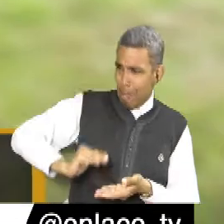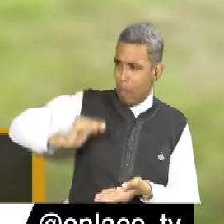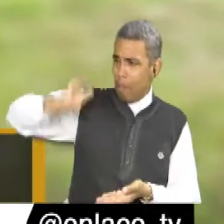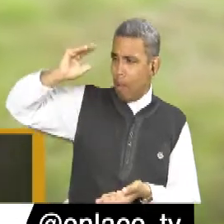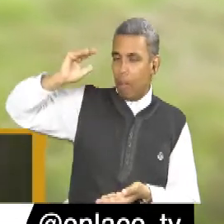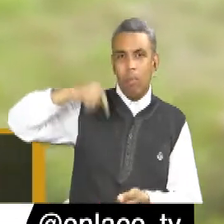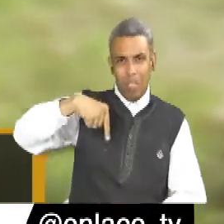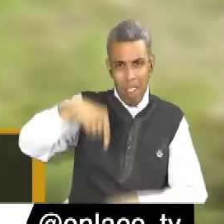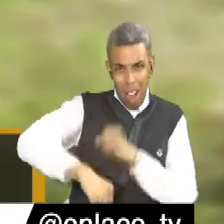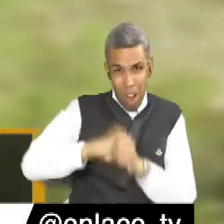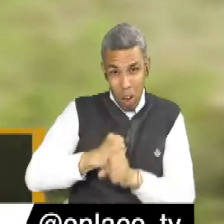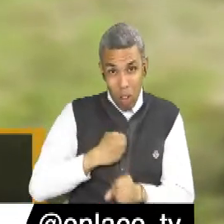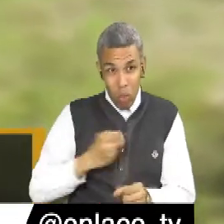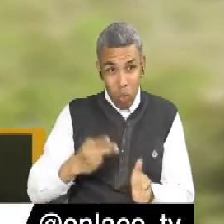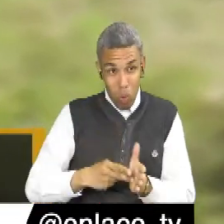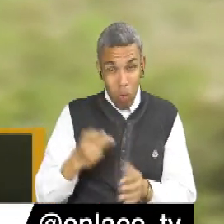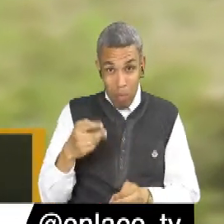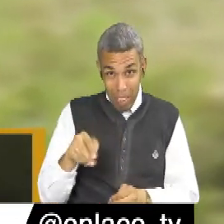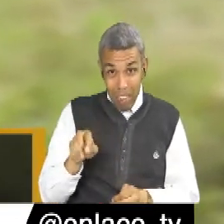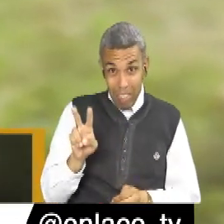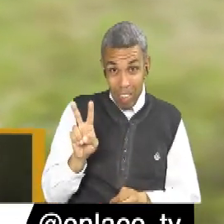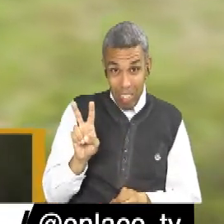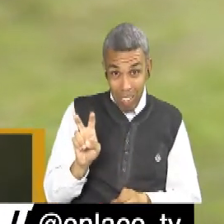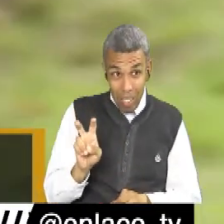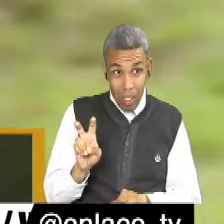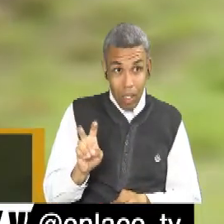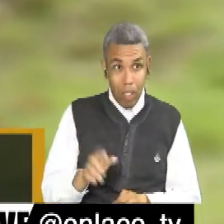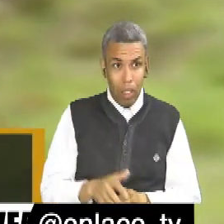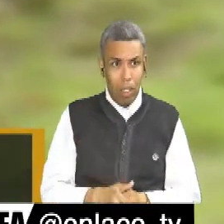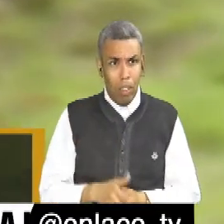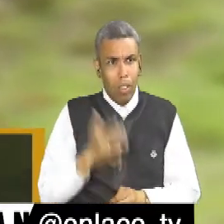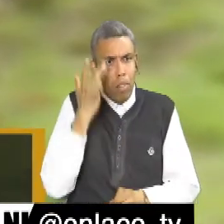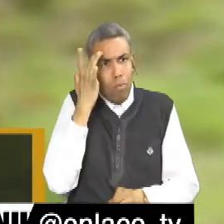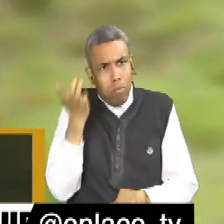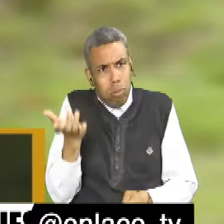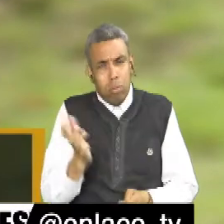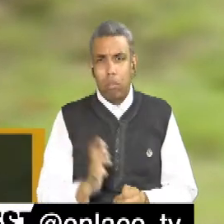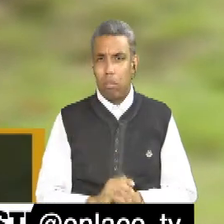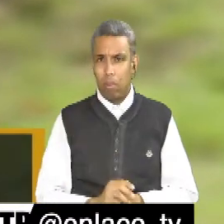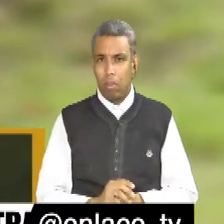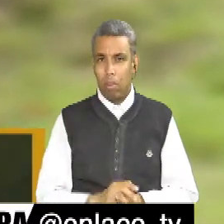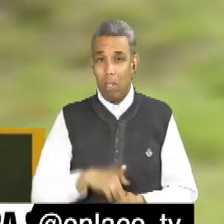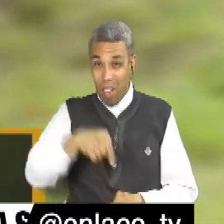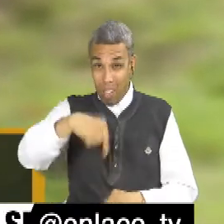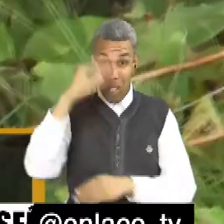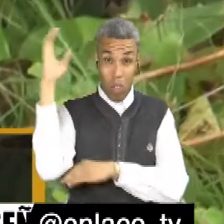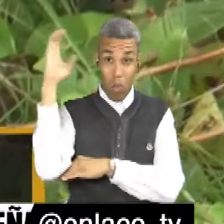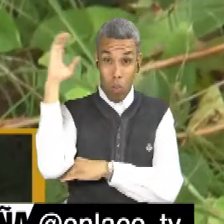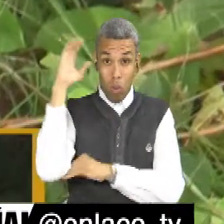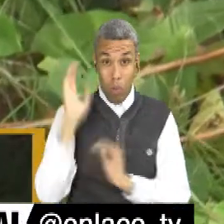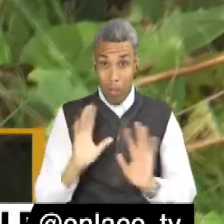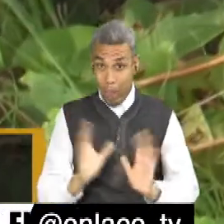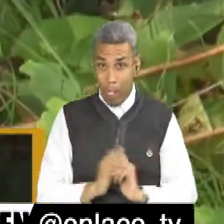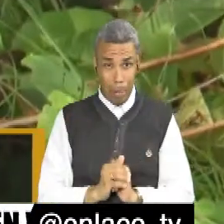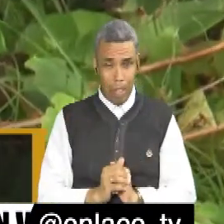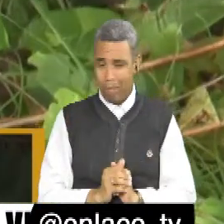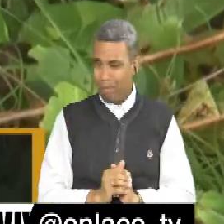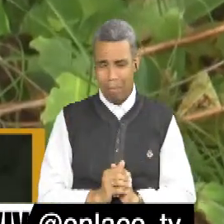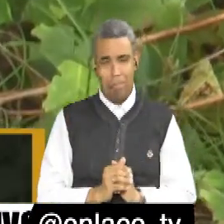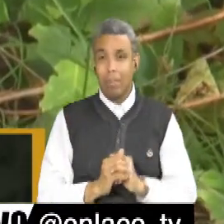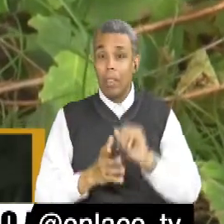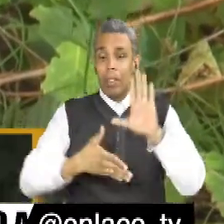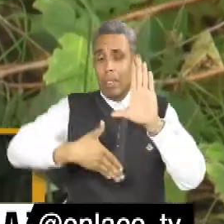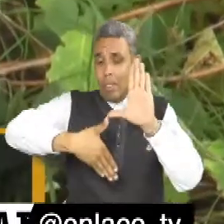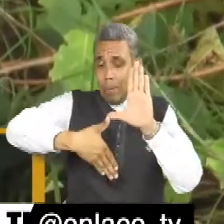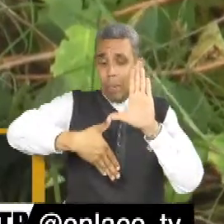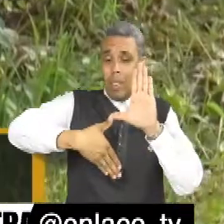Estuve hablando en Estados Unidos, estuve en Panamá la semana pasada y están muy preocupados porque es casi que una, entre comillas, una epidemia.